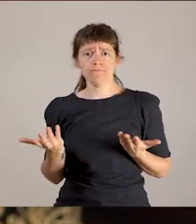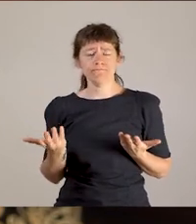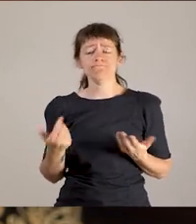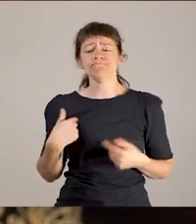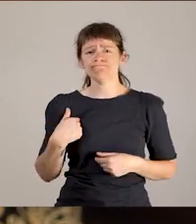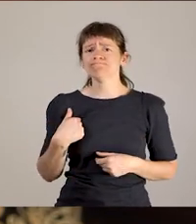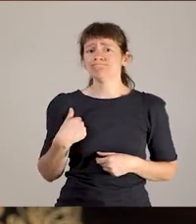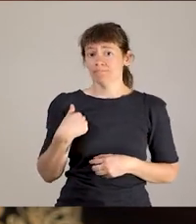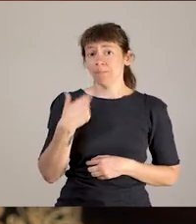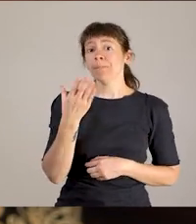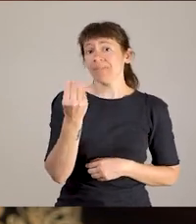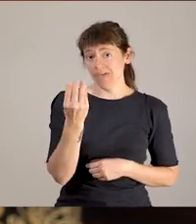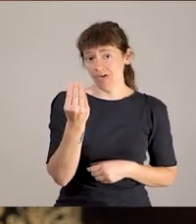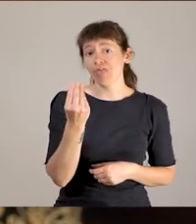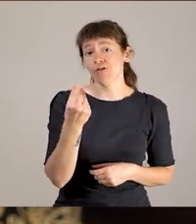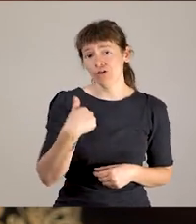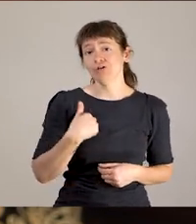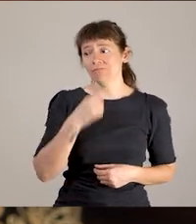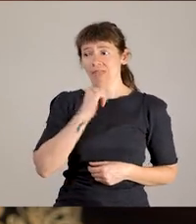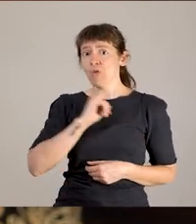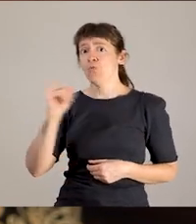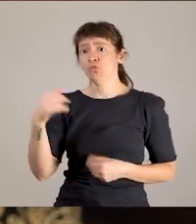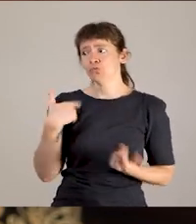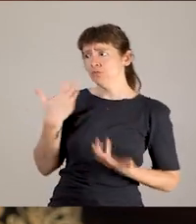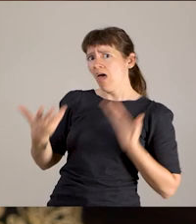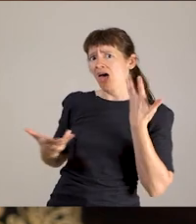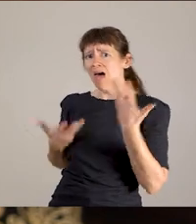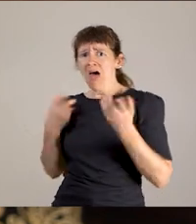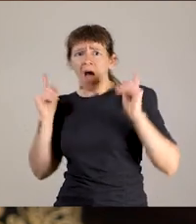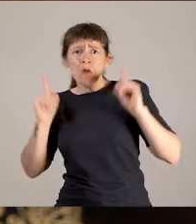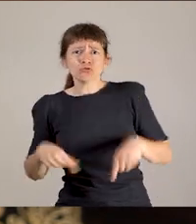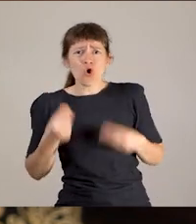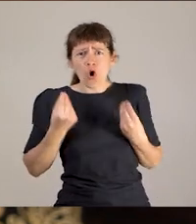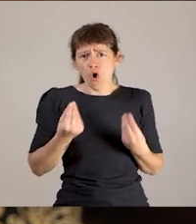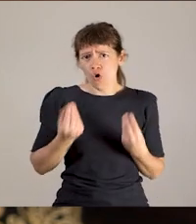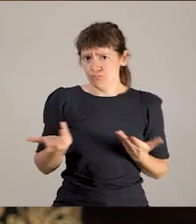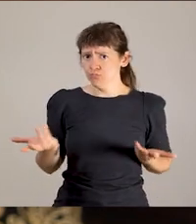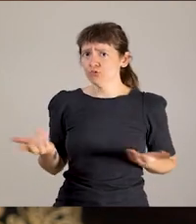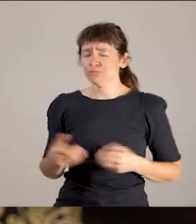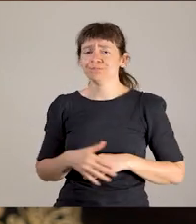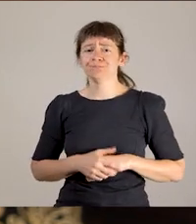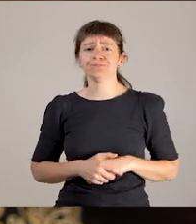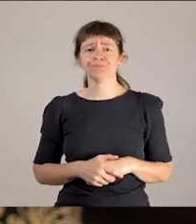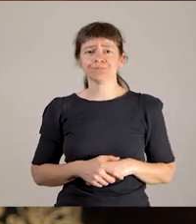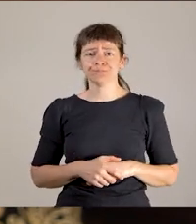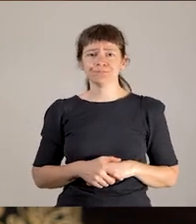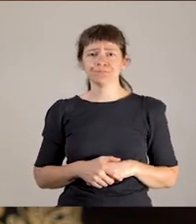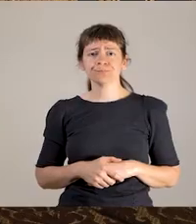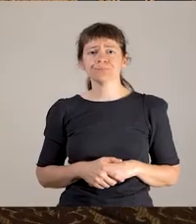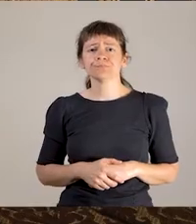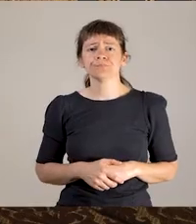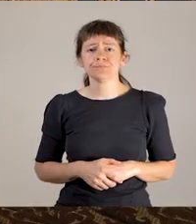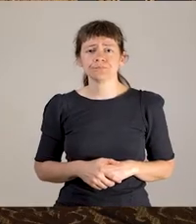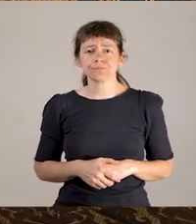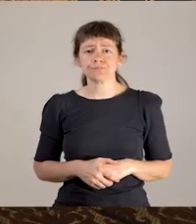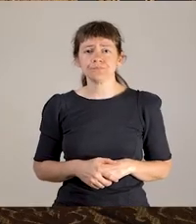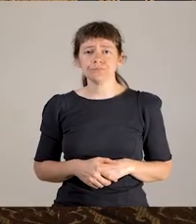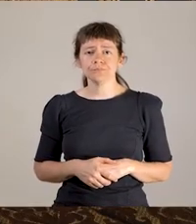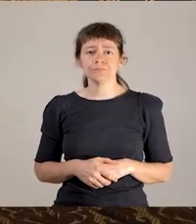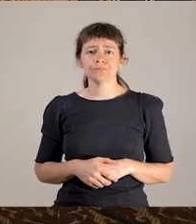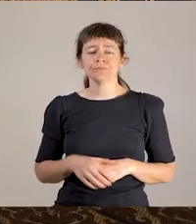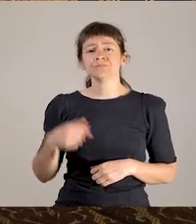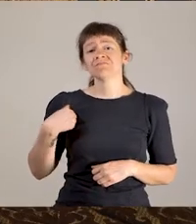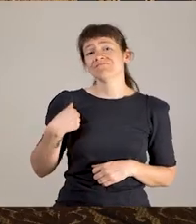la denuncia. Yo tenía miedo de hacer la denuncia porque no... Decía, ¿cómo hago una denuncia? ¿Y después dónde voy?